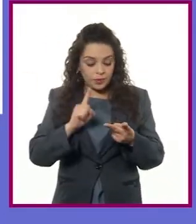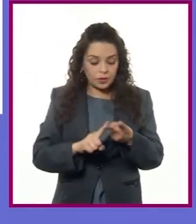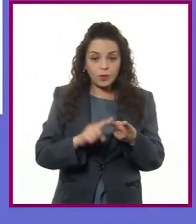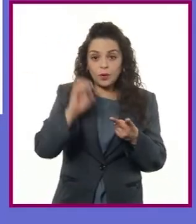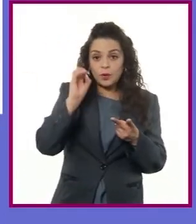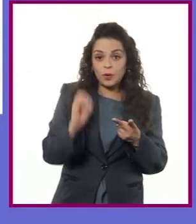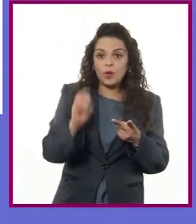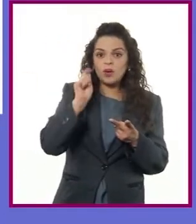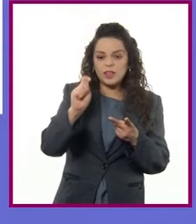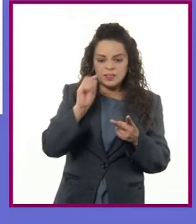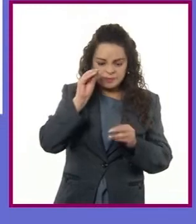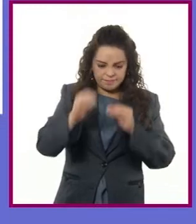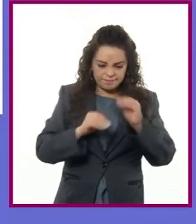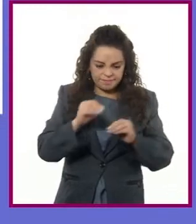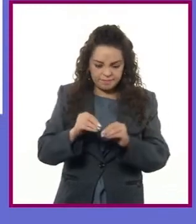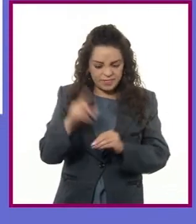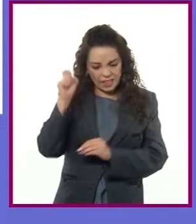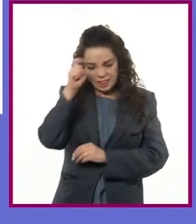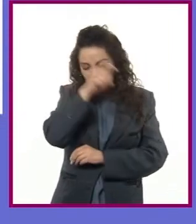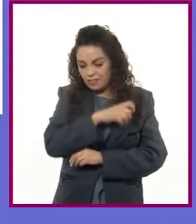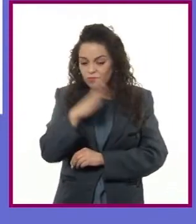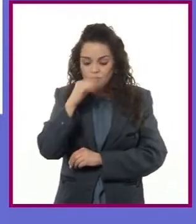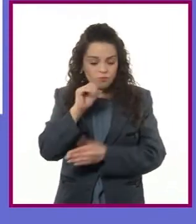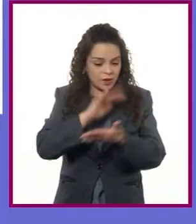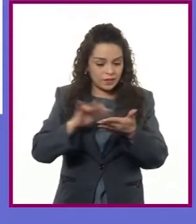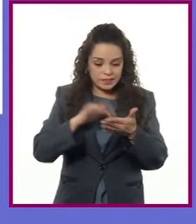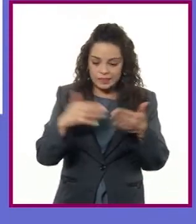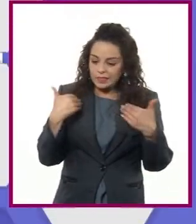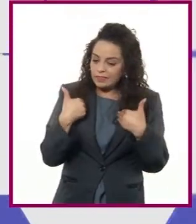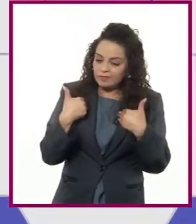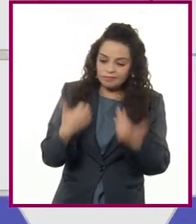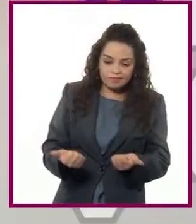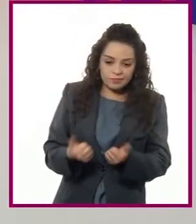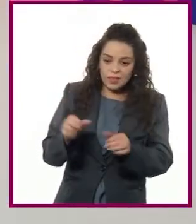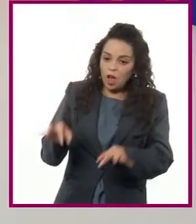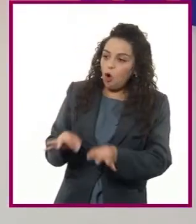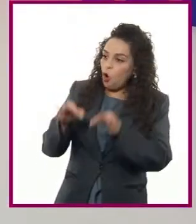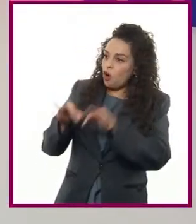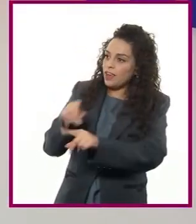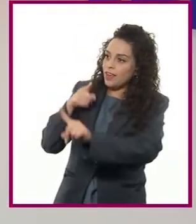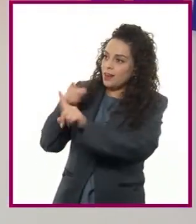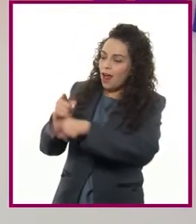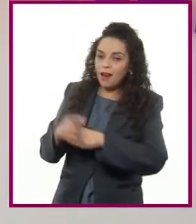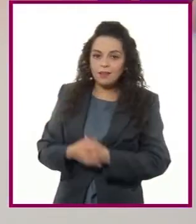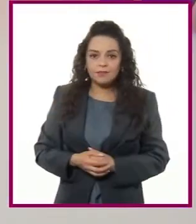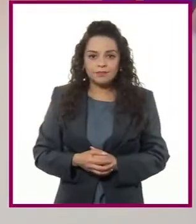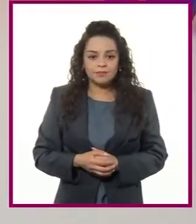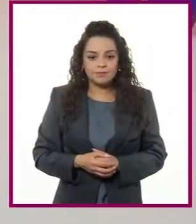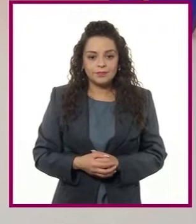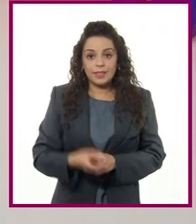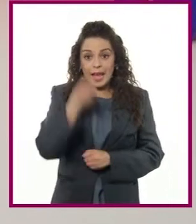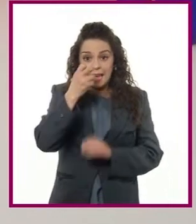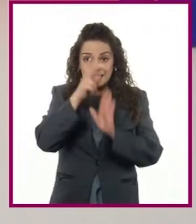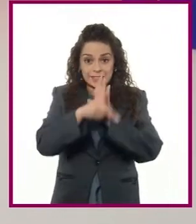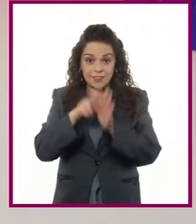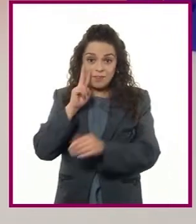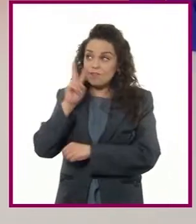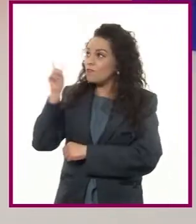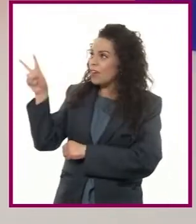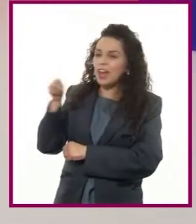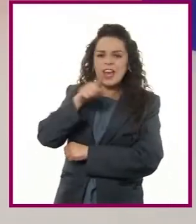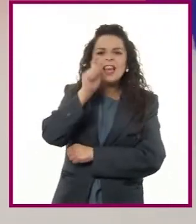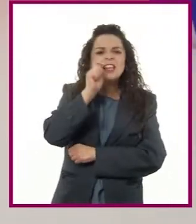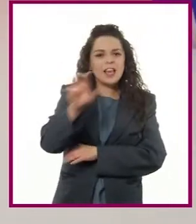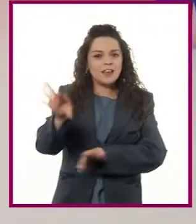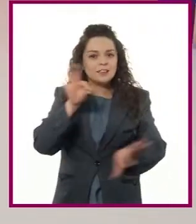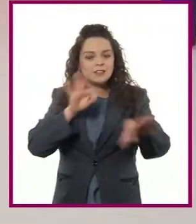construcciones que resultan difíciles de entender en el original. ¿Qué podemos recuperar de lo visto ahora?